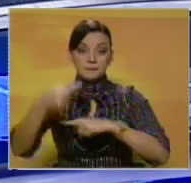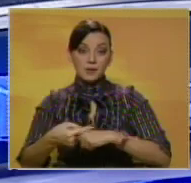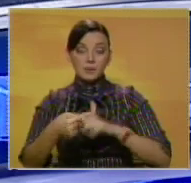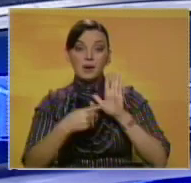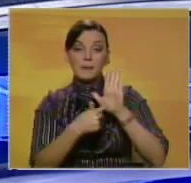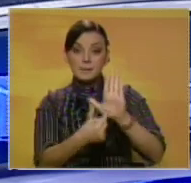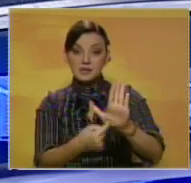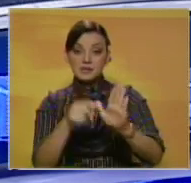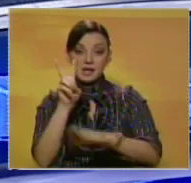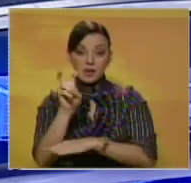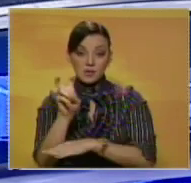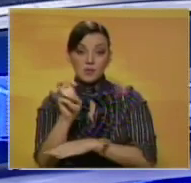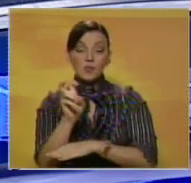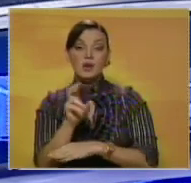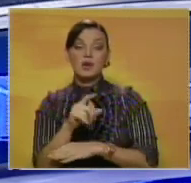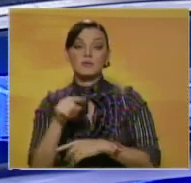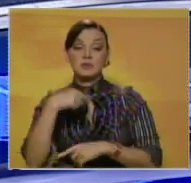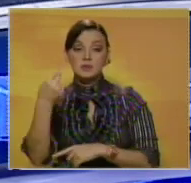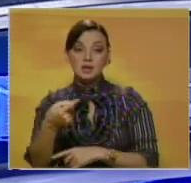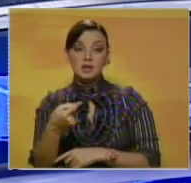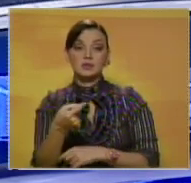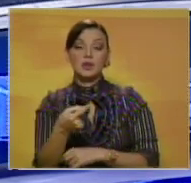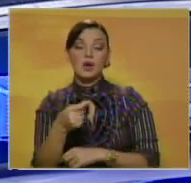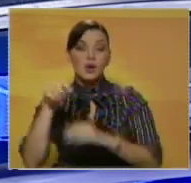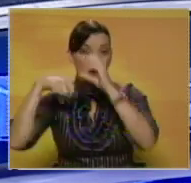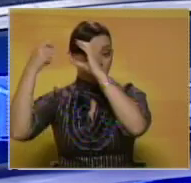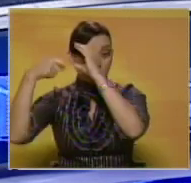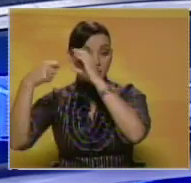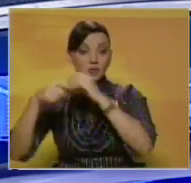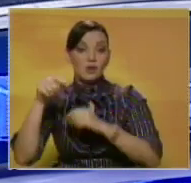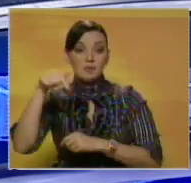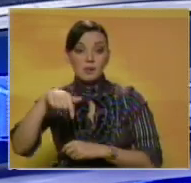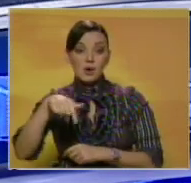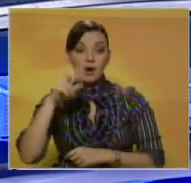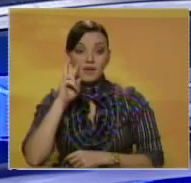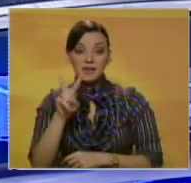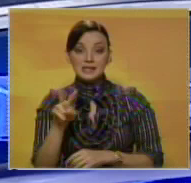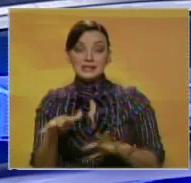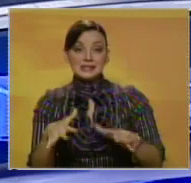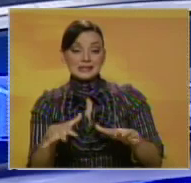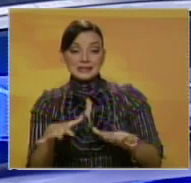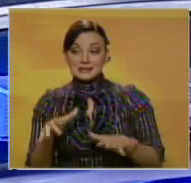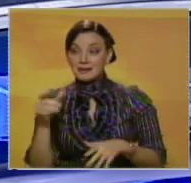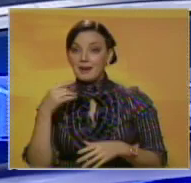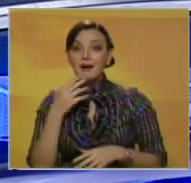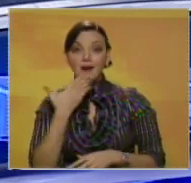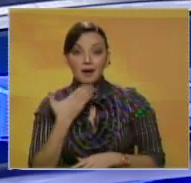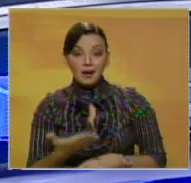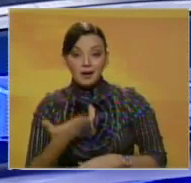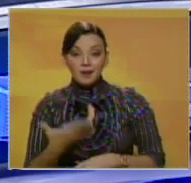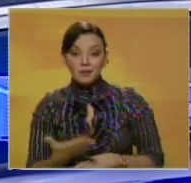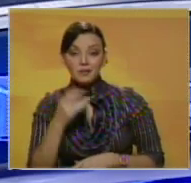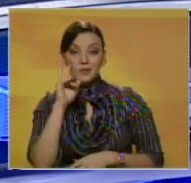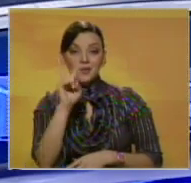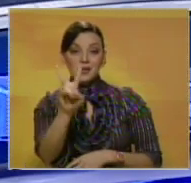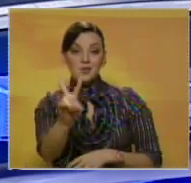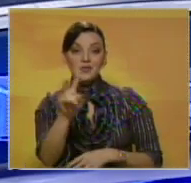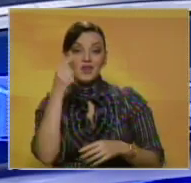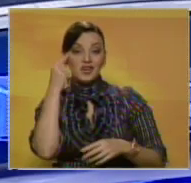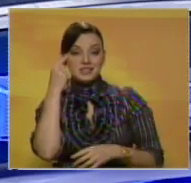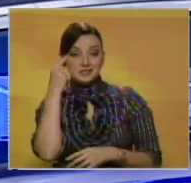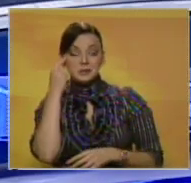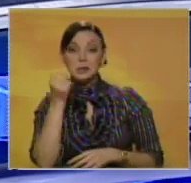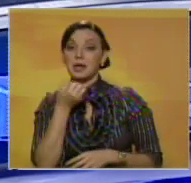presenta una nueva producción cinematográfica que todos esperamos aquí. Así es. Marieta estaba que deliraba cuando veía esas imágenes de chino.